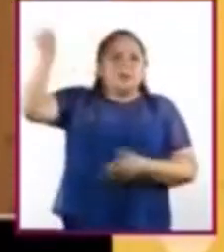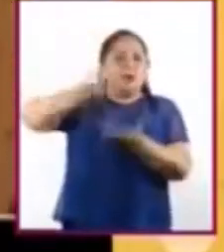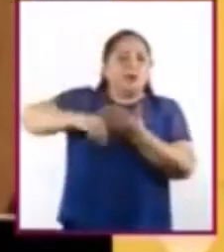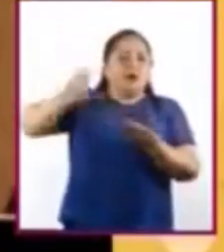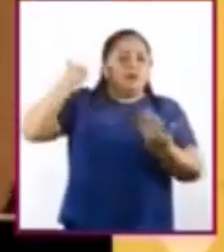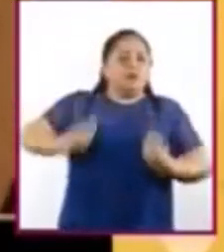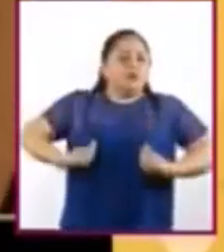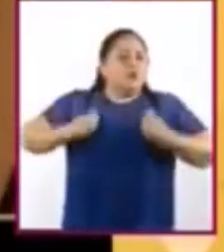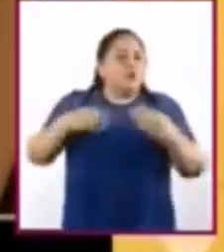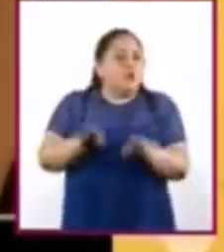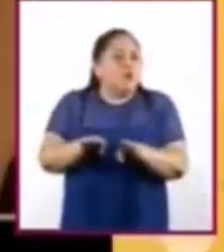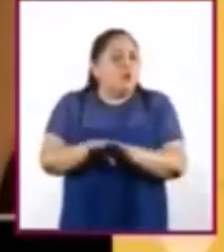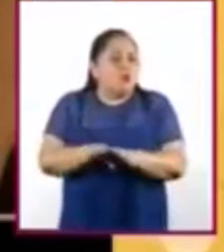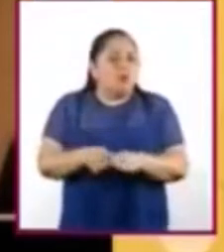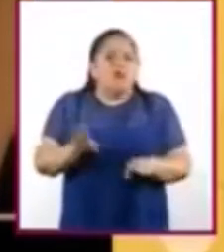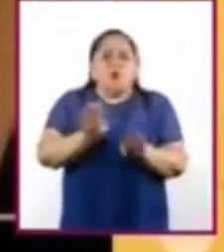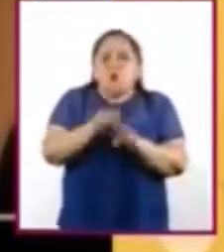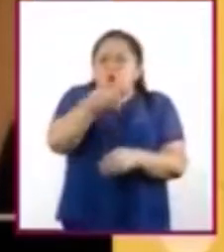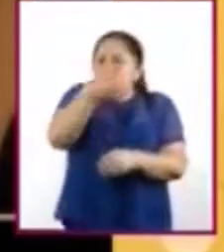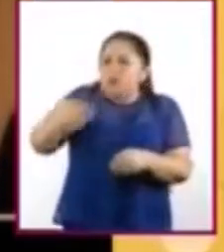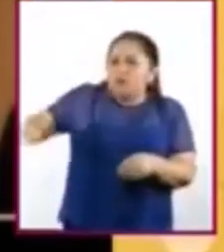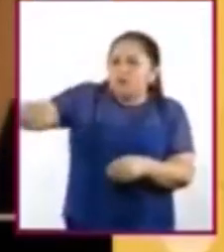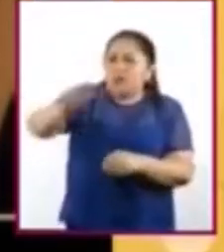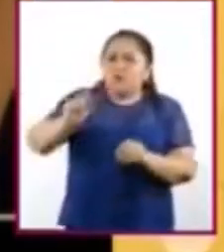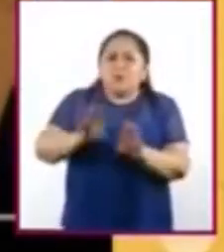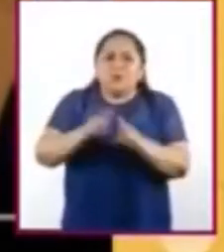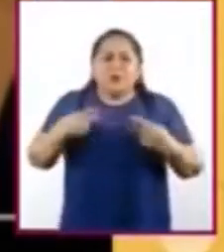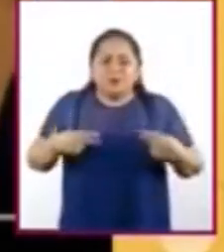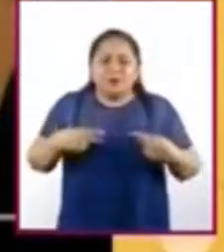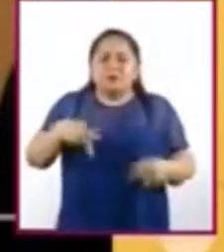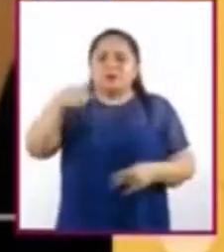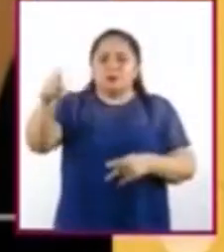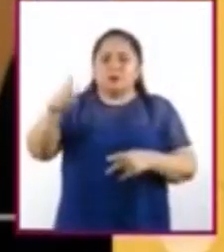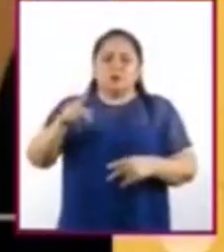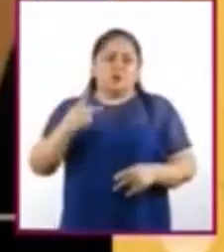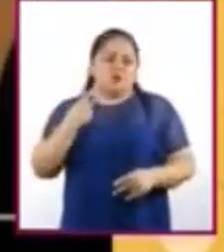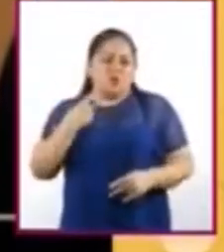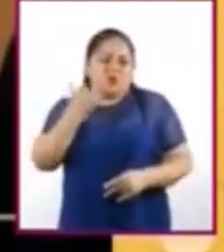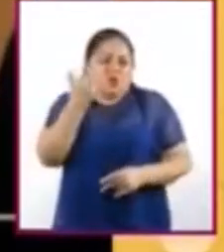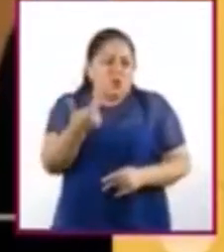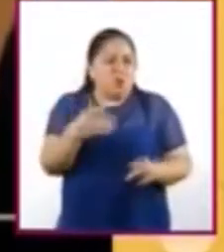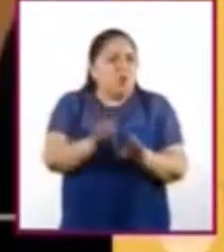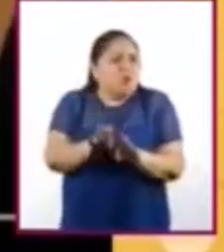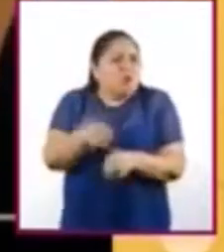vivían las personas, cómo estaba organizada la sociedad, su sistema político